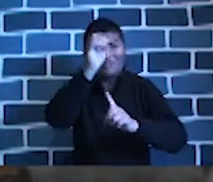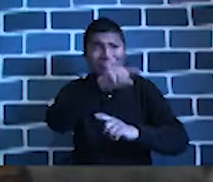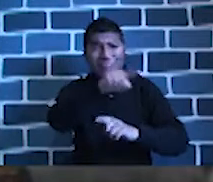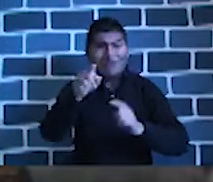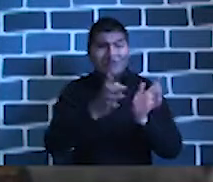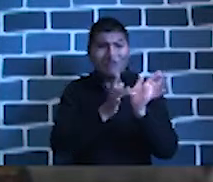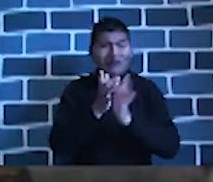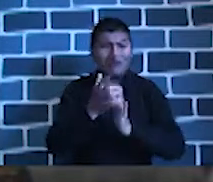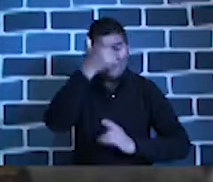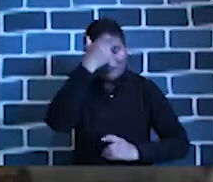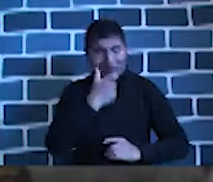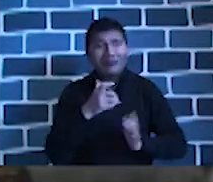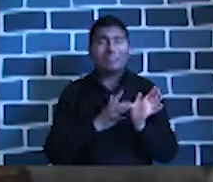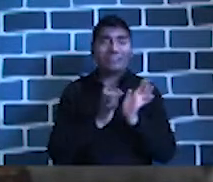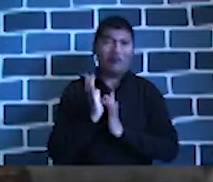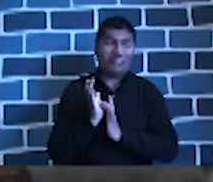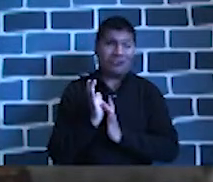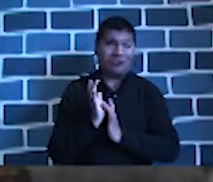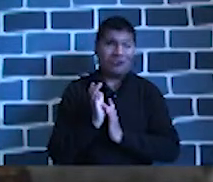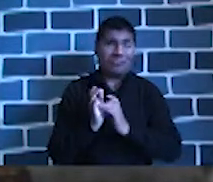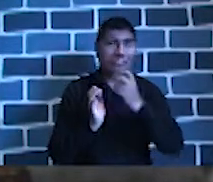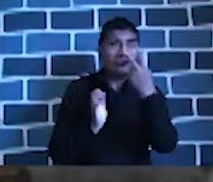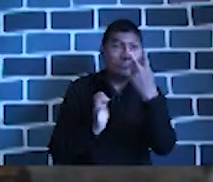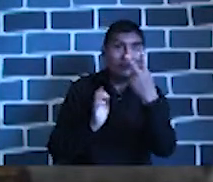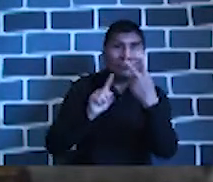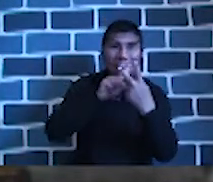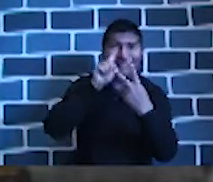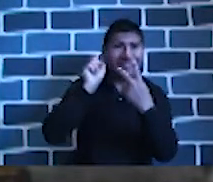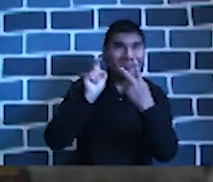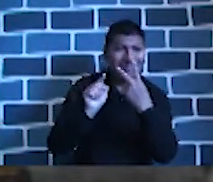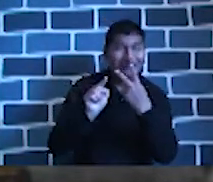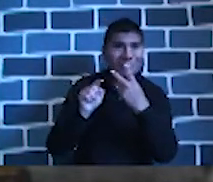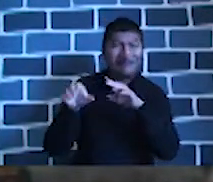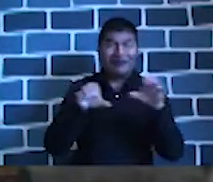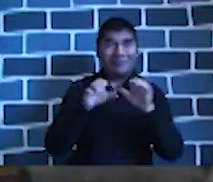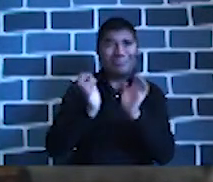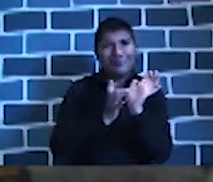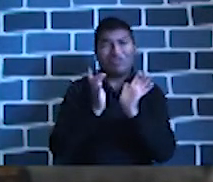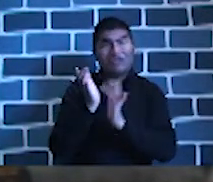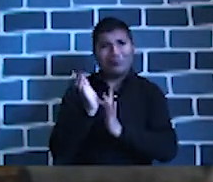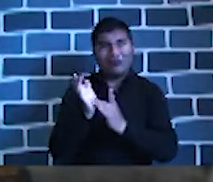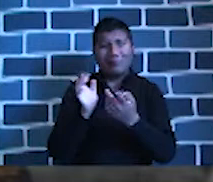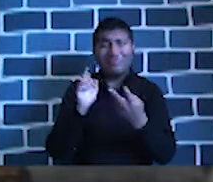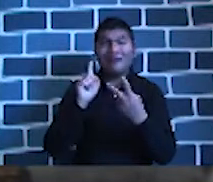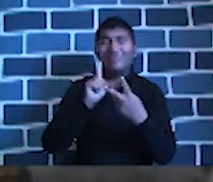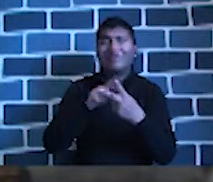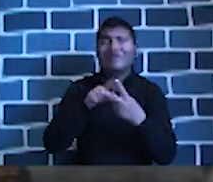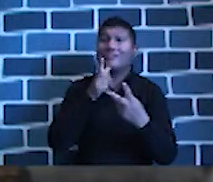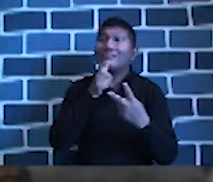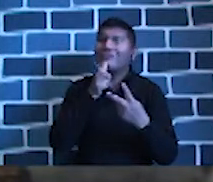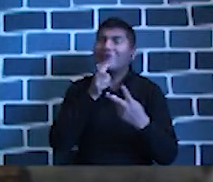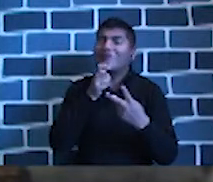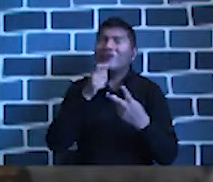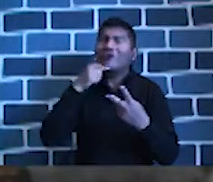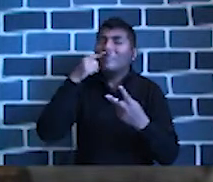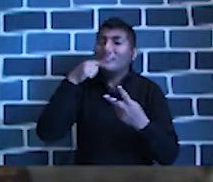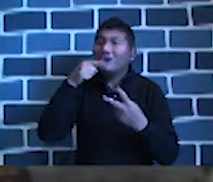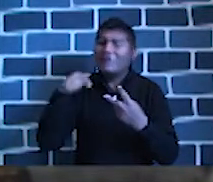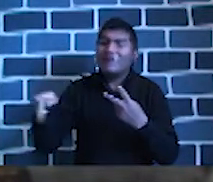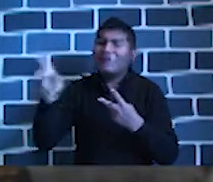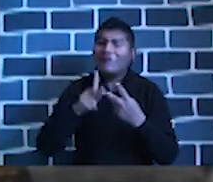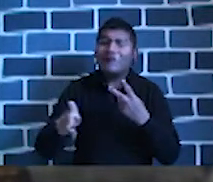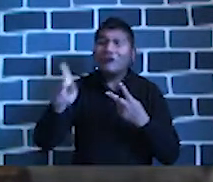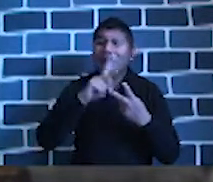persona. Dos son las preguntas que hace. ¿Qué dice la gente sobre el Hijo del